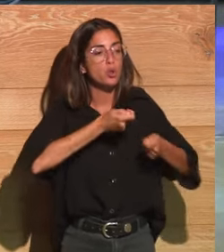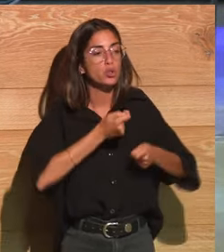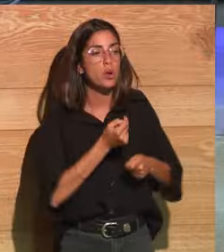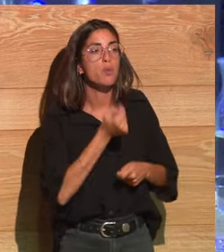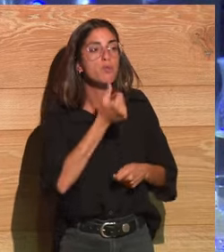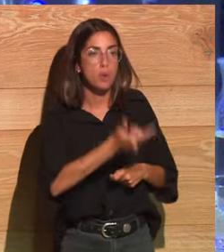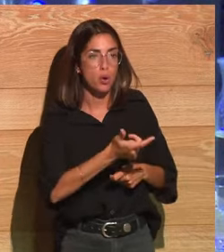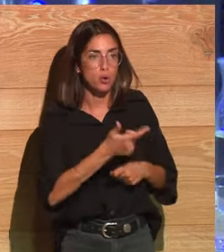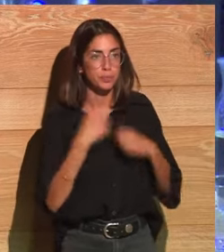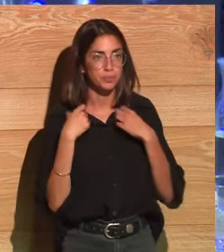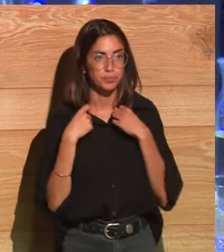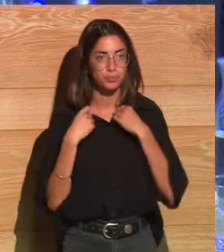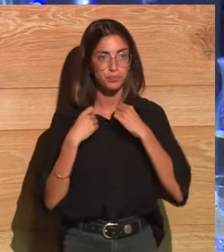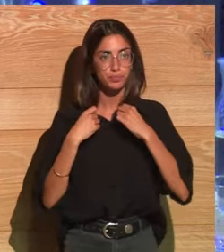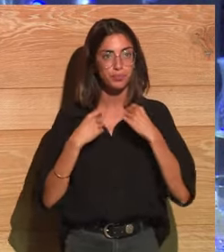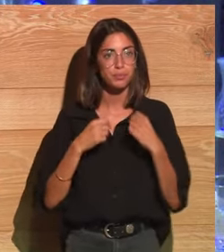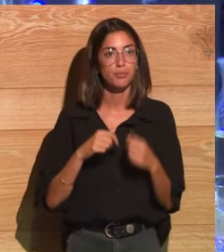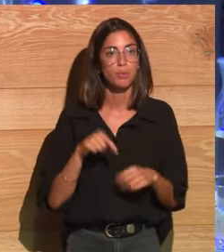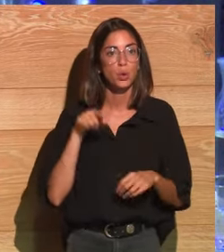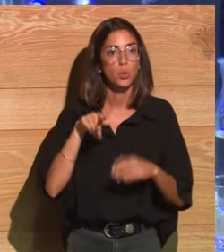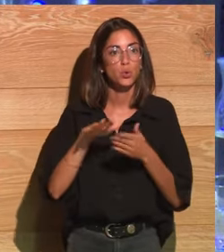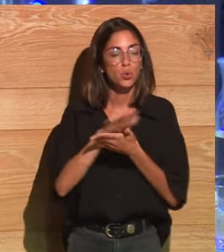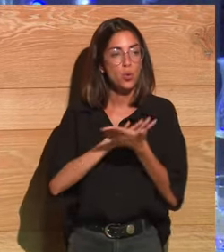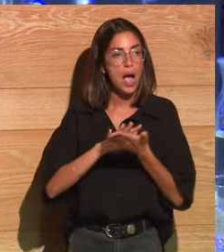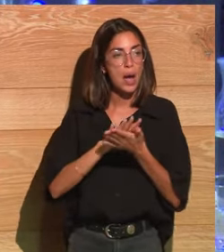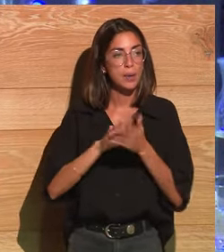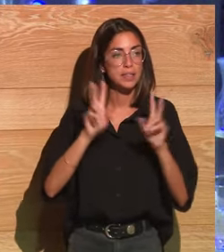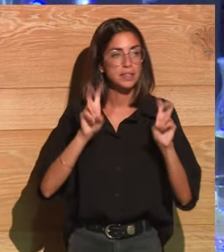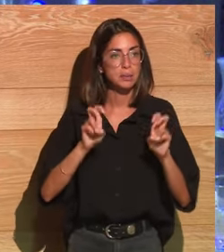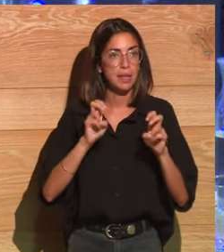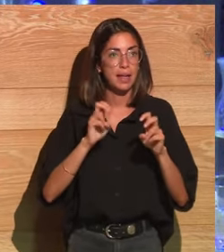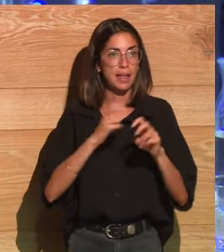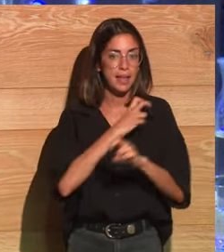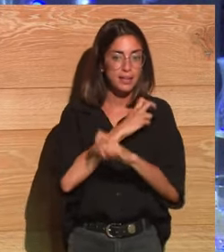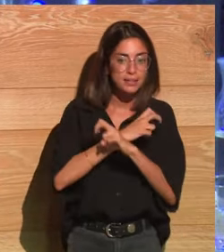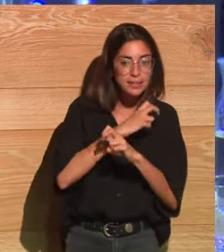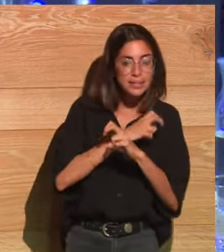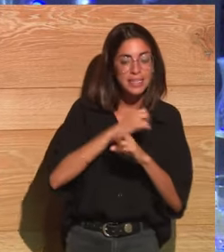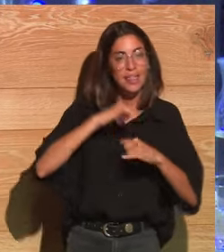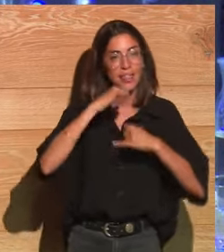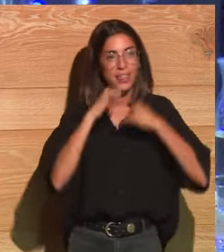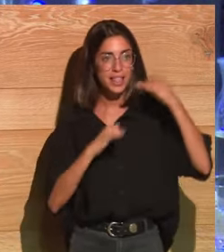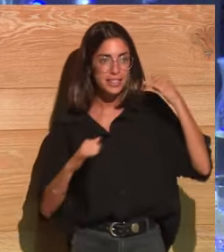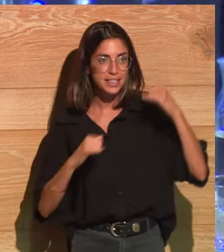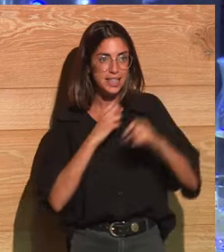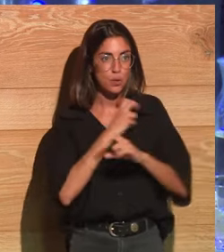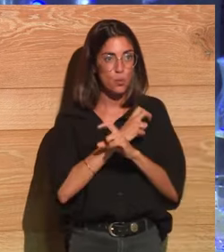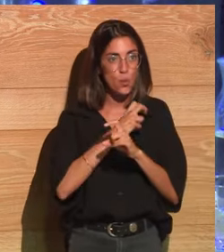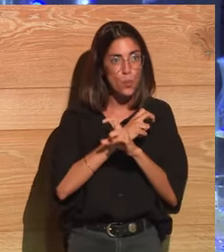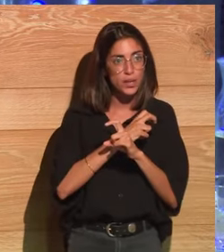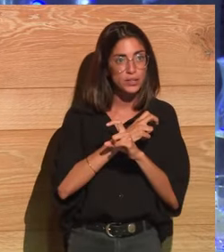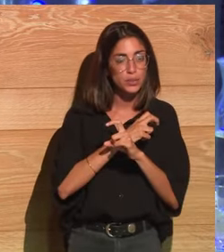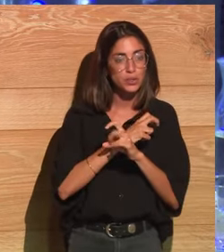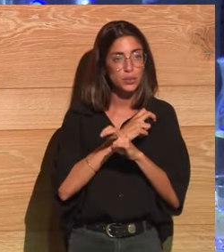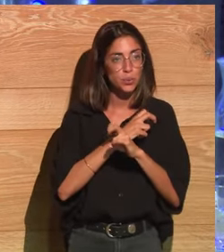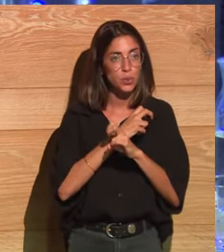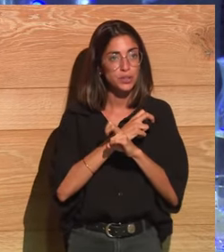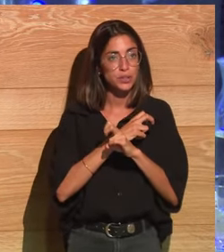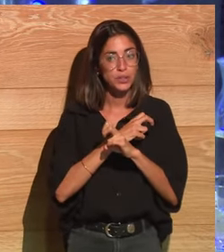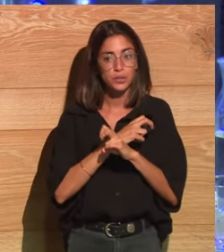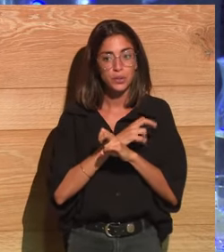manera. Tú hablas ahora de callos óseos, ¿no? De cicatrices en un esqueleto. Y